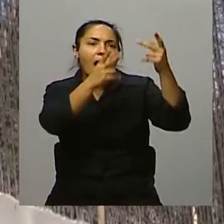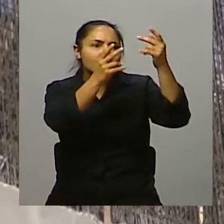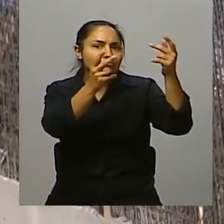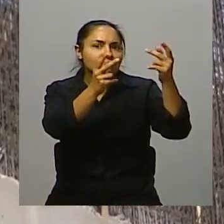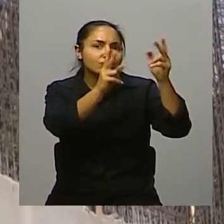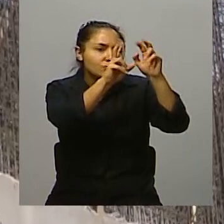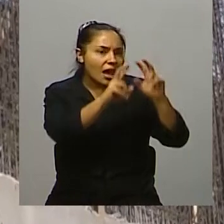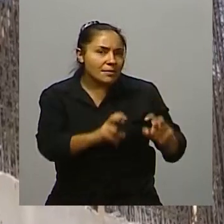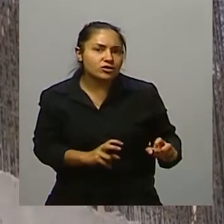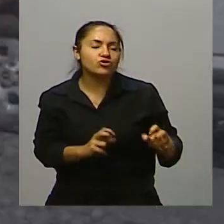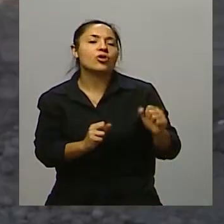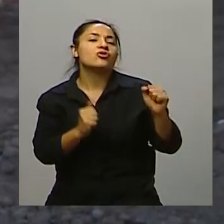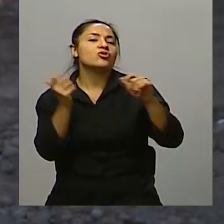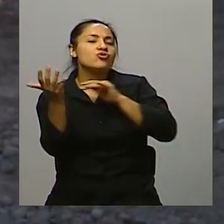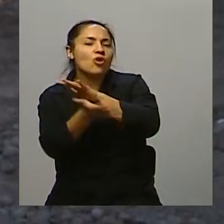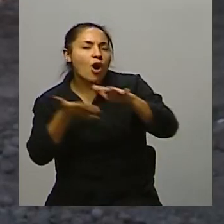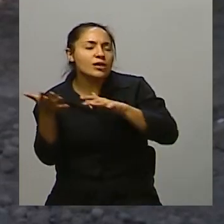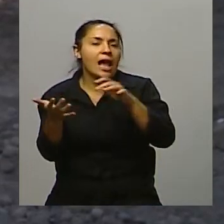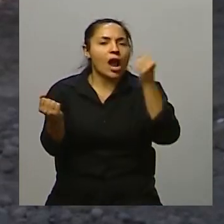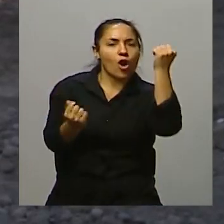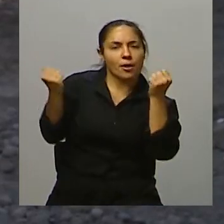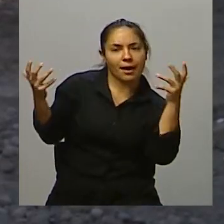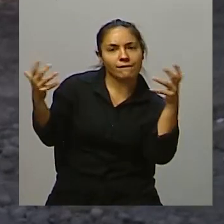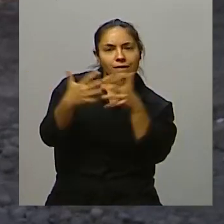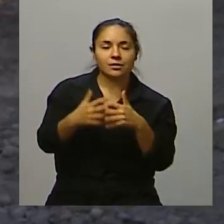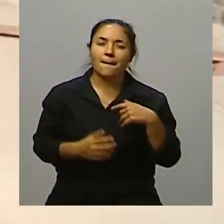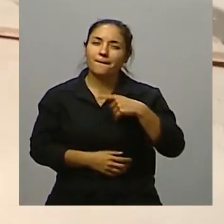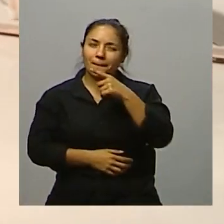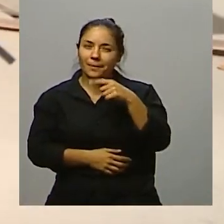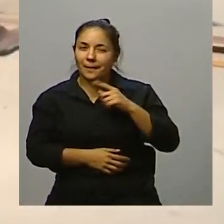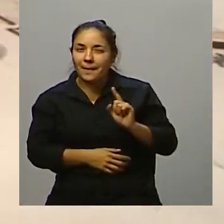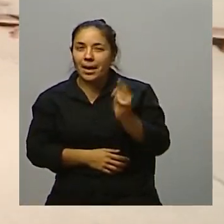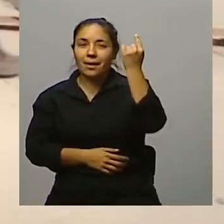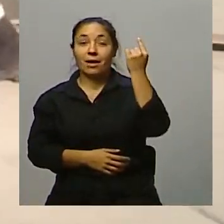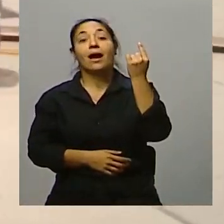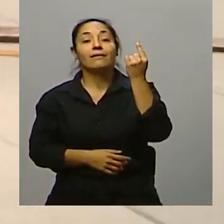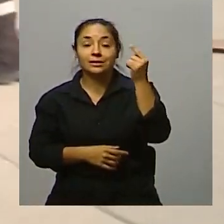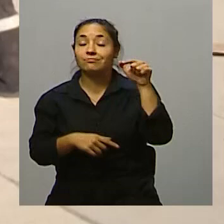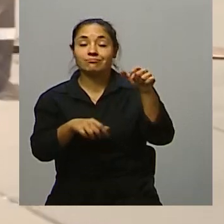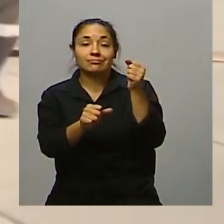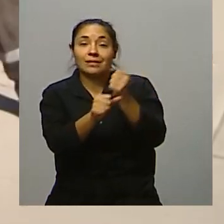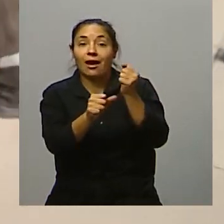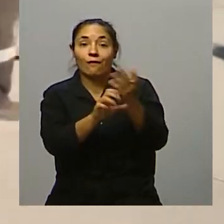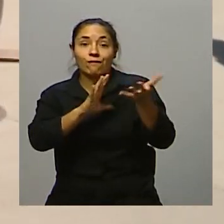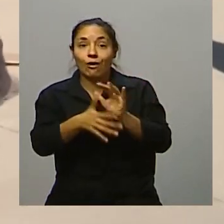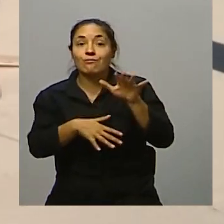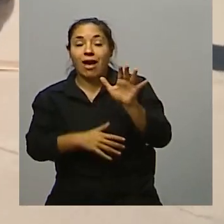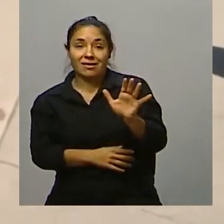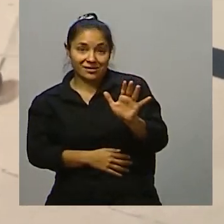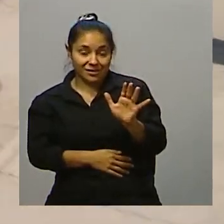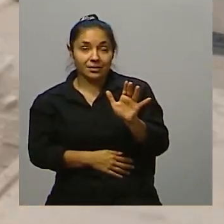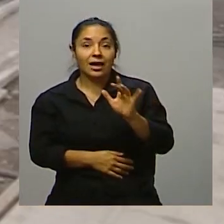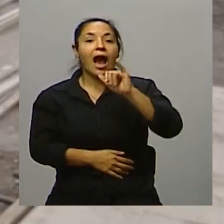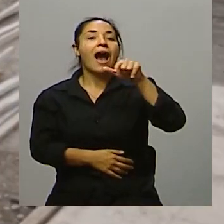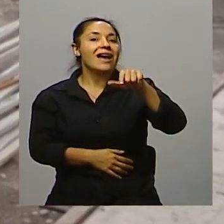socioeconómica en la provincia de Mendoza, que calculo que sería la primera vez que se realiza un acto como este. Y en ese sentido, sí, de alguna forma es un poco pionera